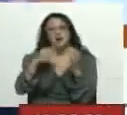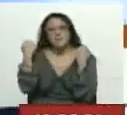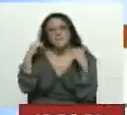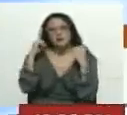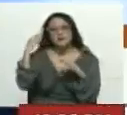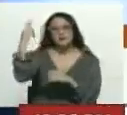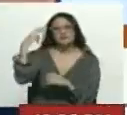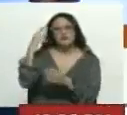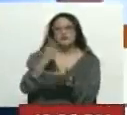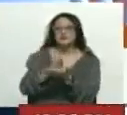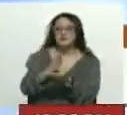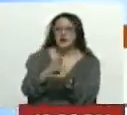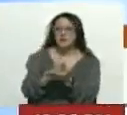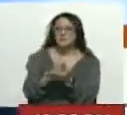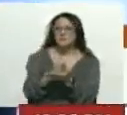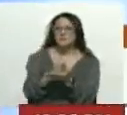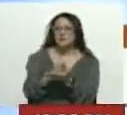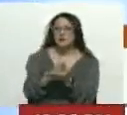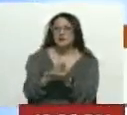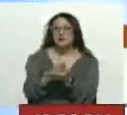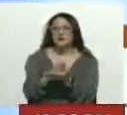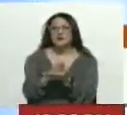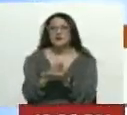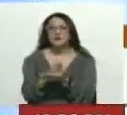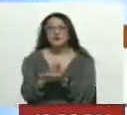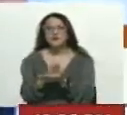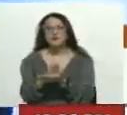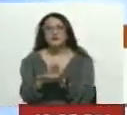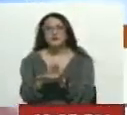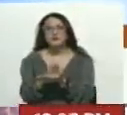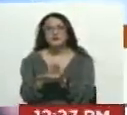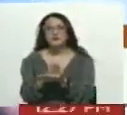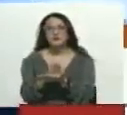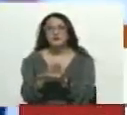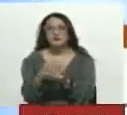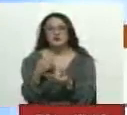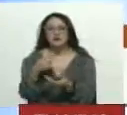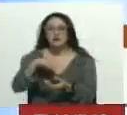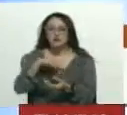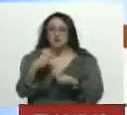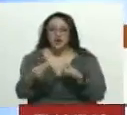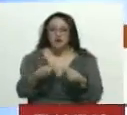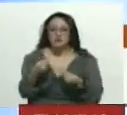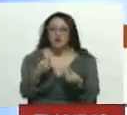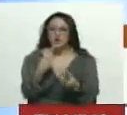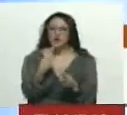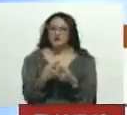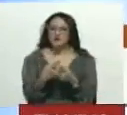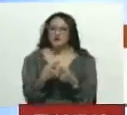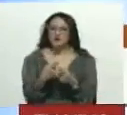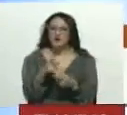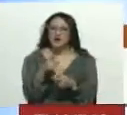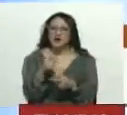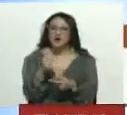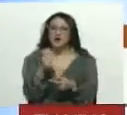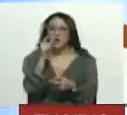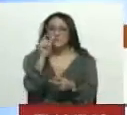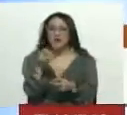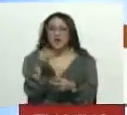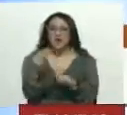reflexión constante de meta teoría y de bueno y de atrevernos a el compañero Arriaza